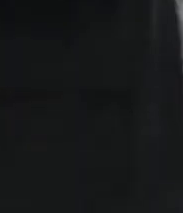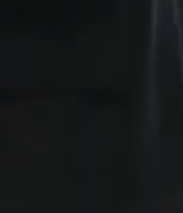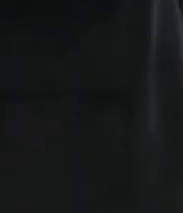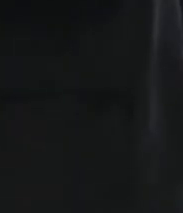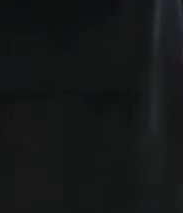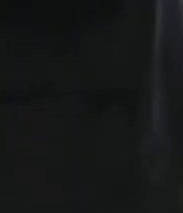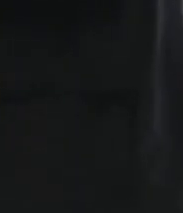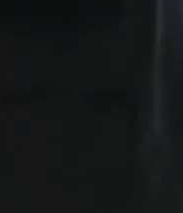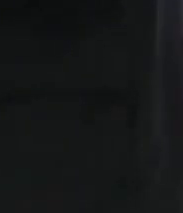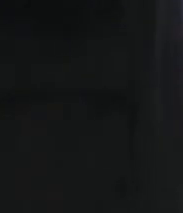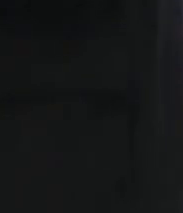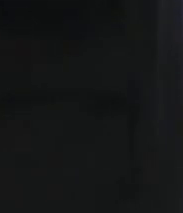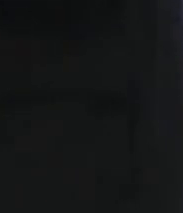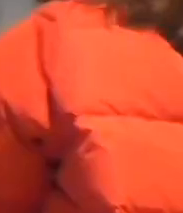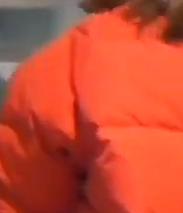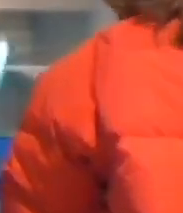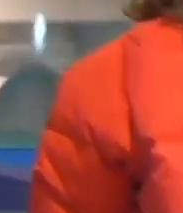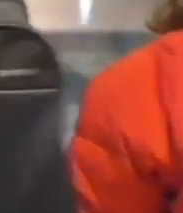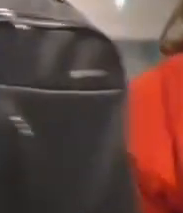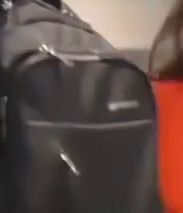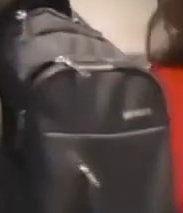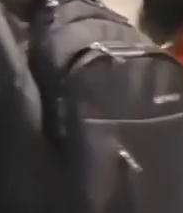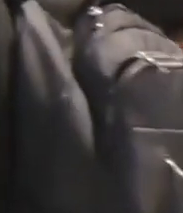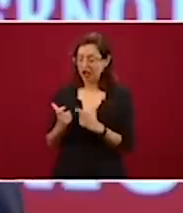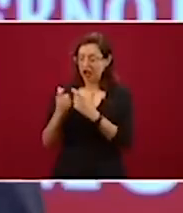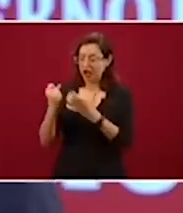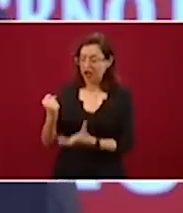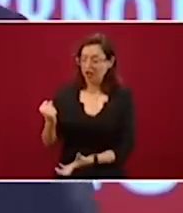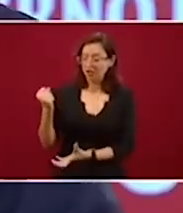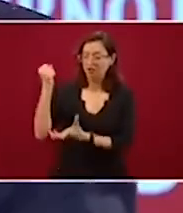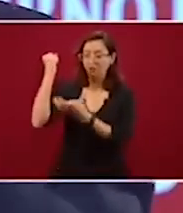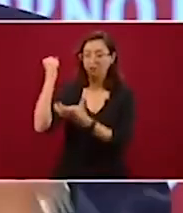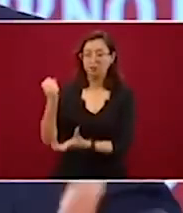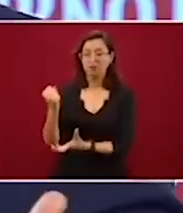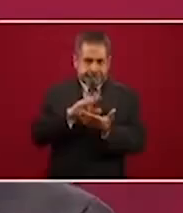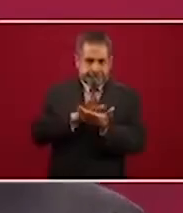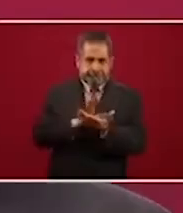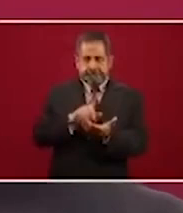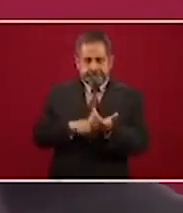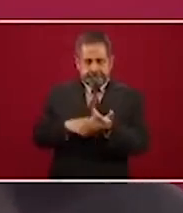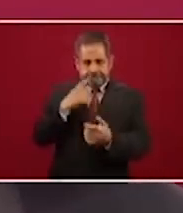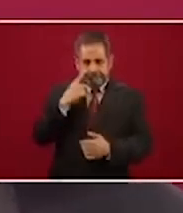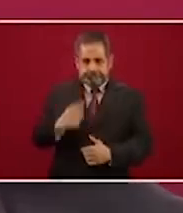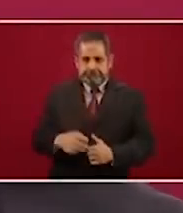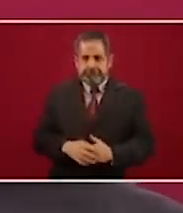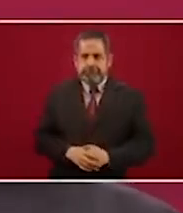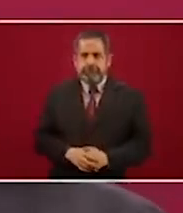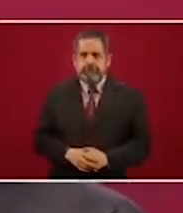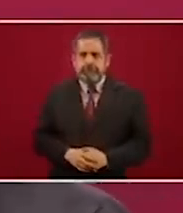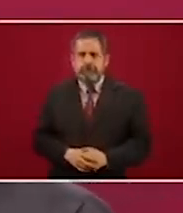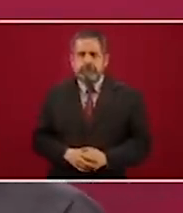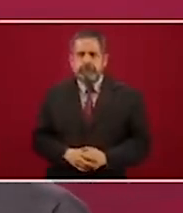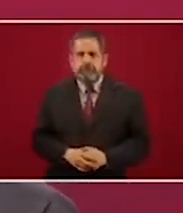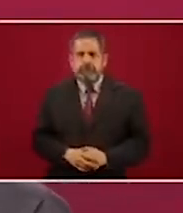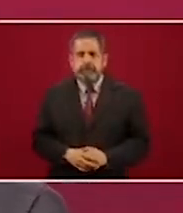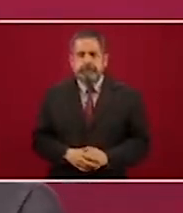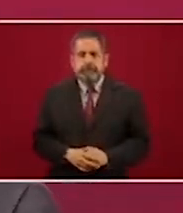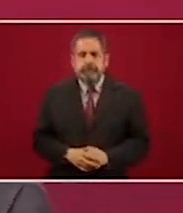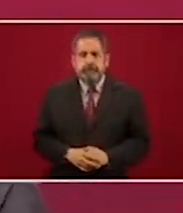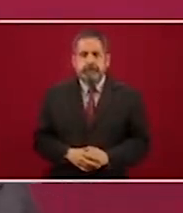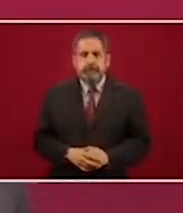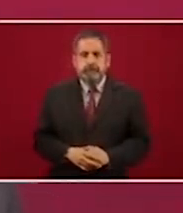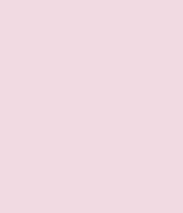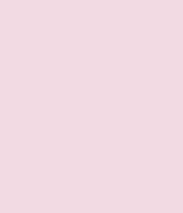por los encargados mexicanos de la estrategia para combatir la pandemia también reconoció que una vez que este martes se declaró la fase 2 se prevén